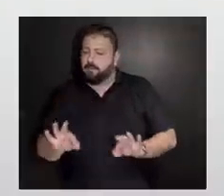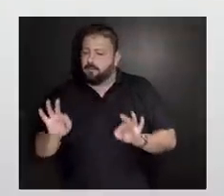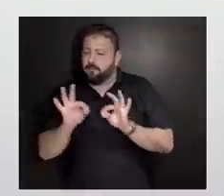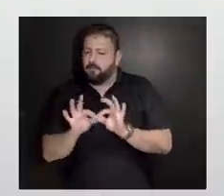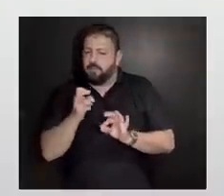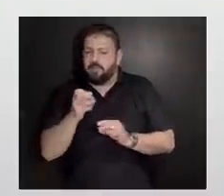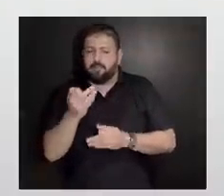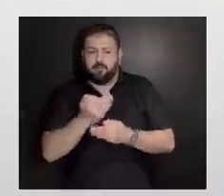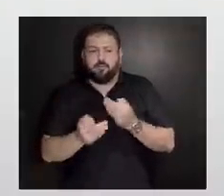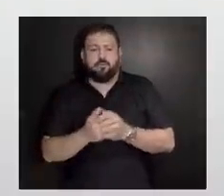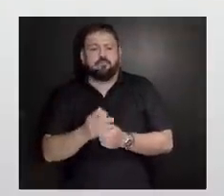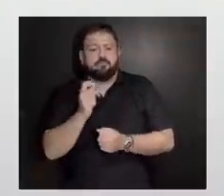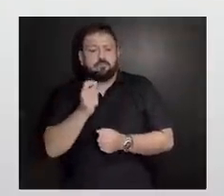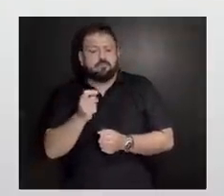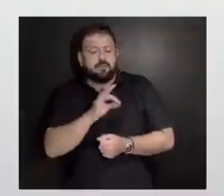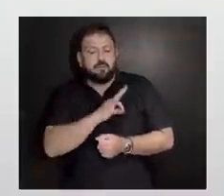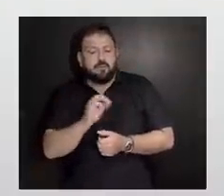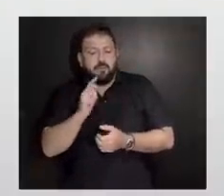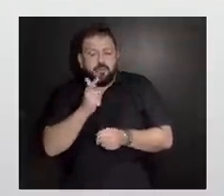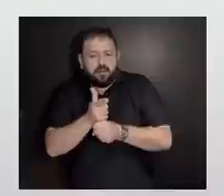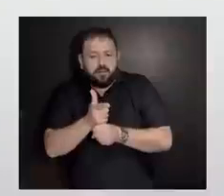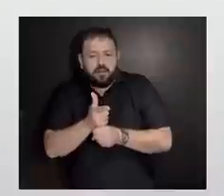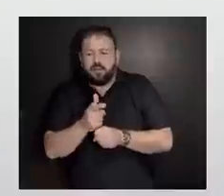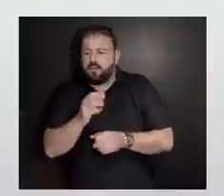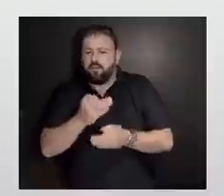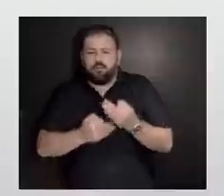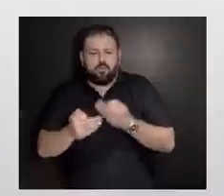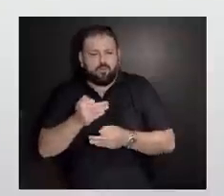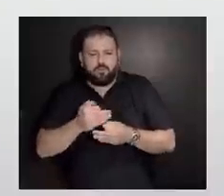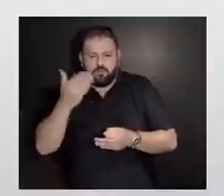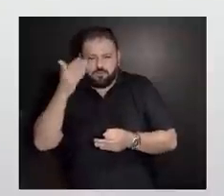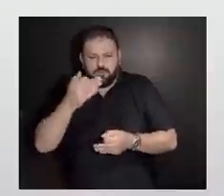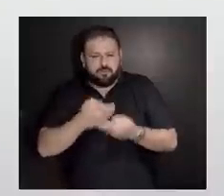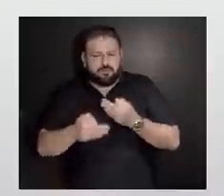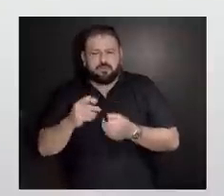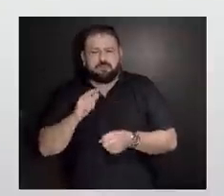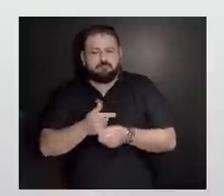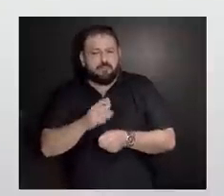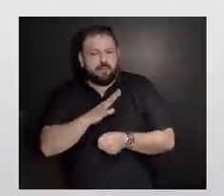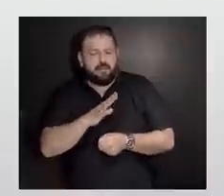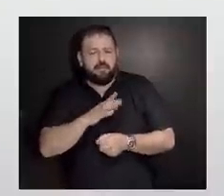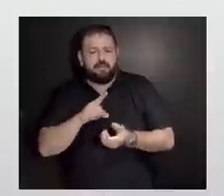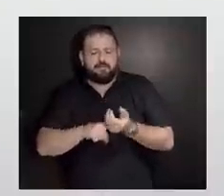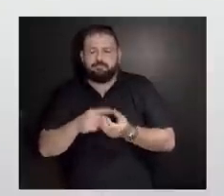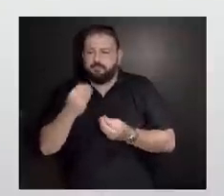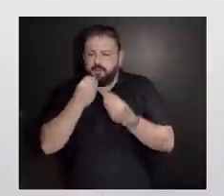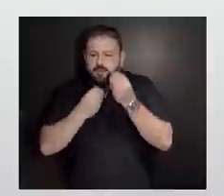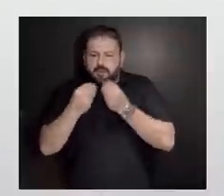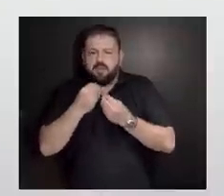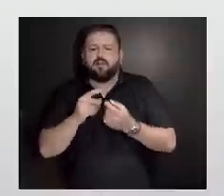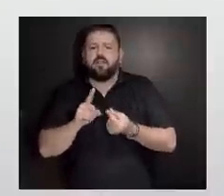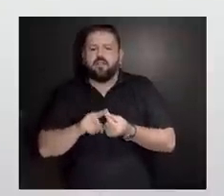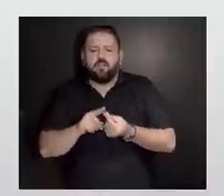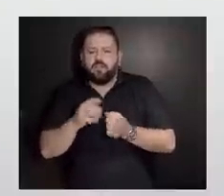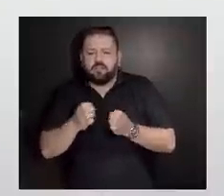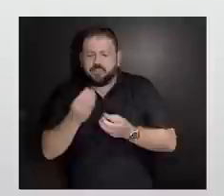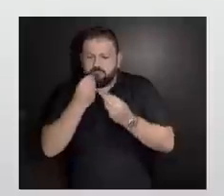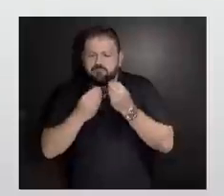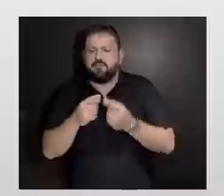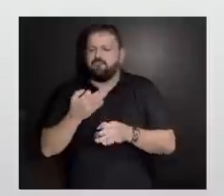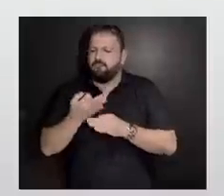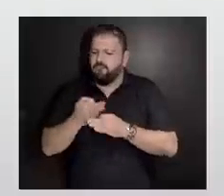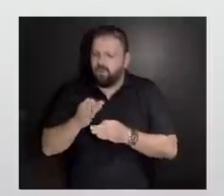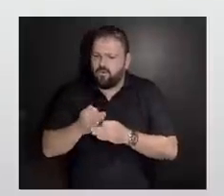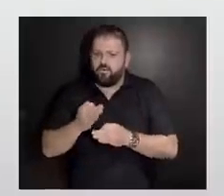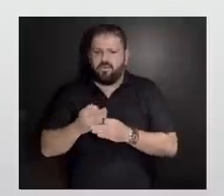Es un componente que vamos a encontrar prácticamente en casi todos nuestros alimentos. Está en frutas, está en verduras, está en cereales, está